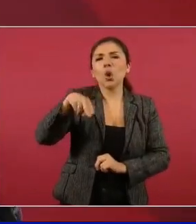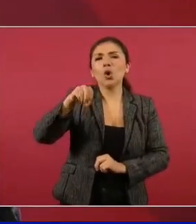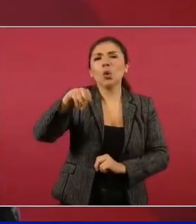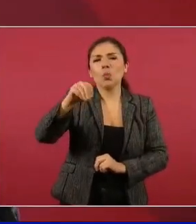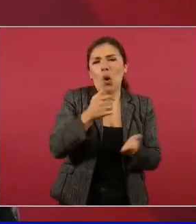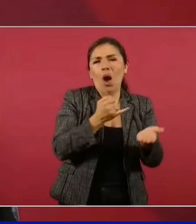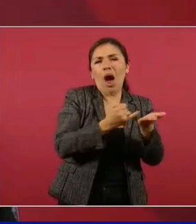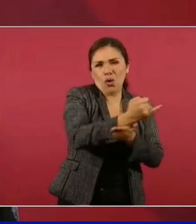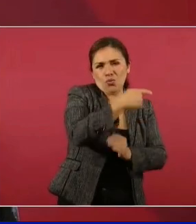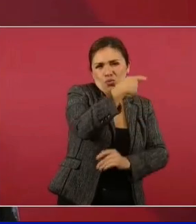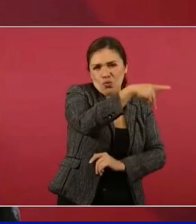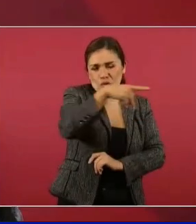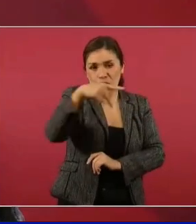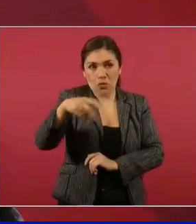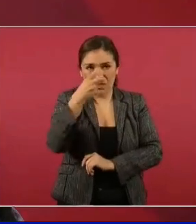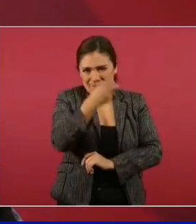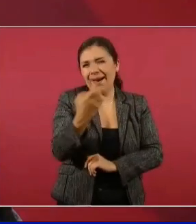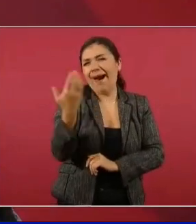capítulo,